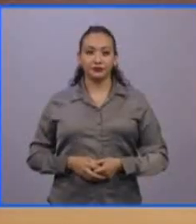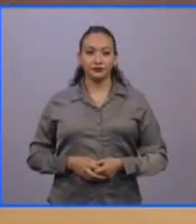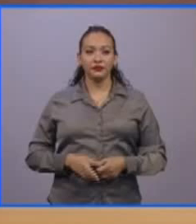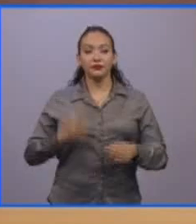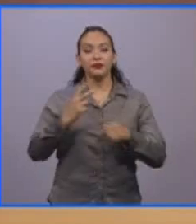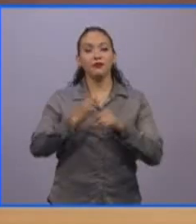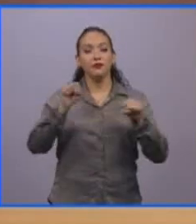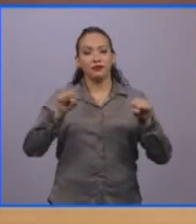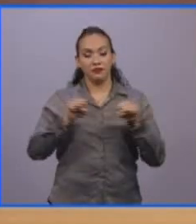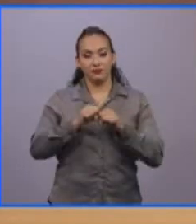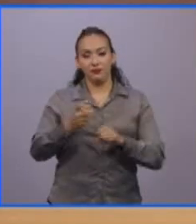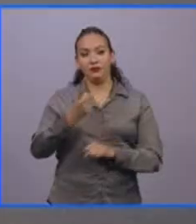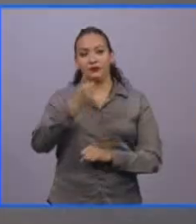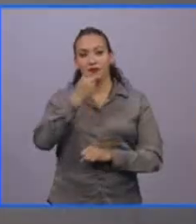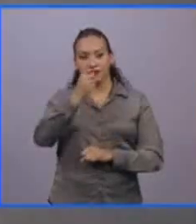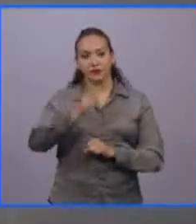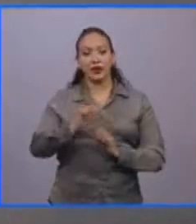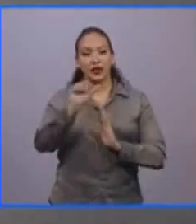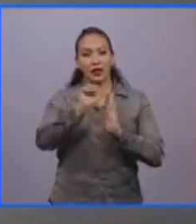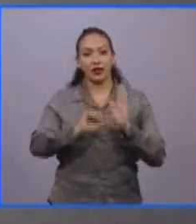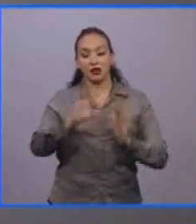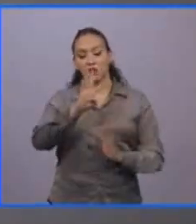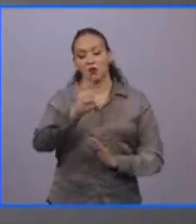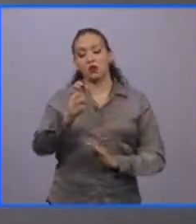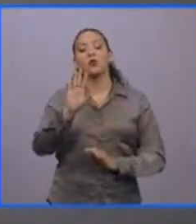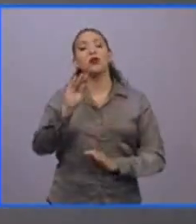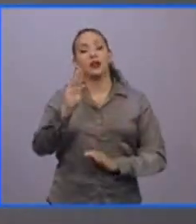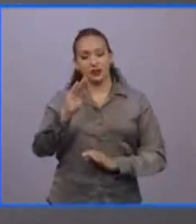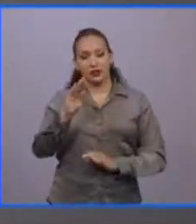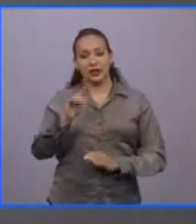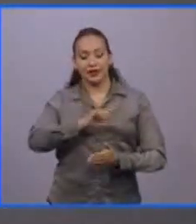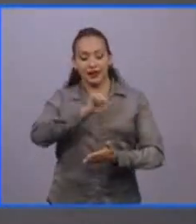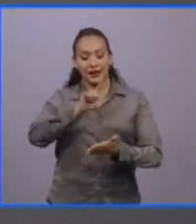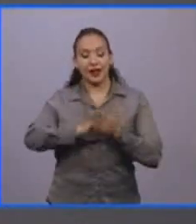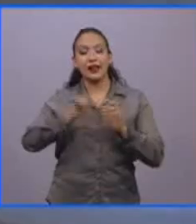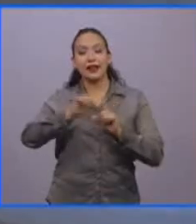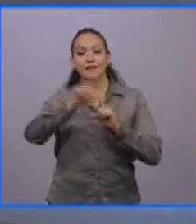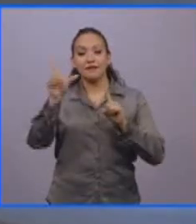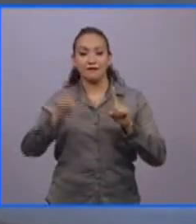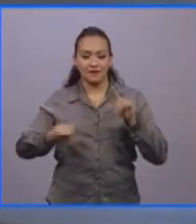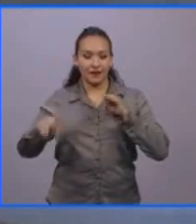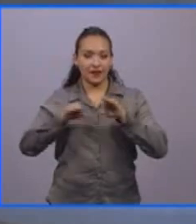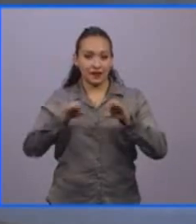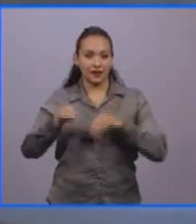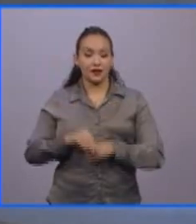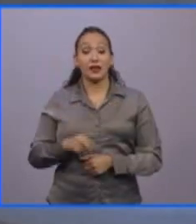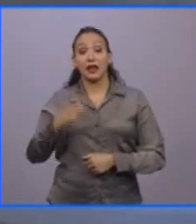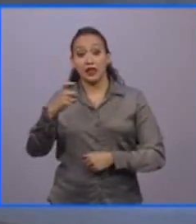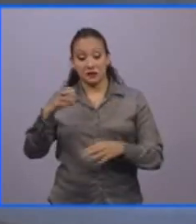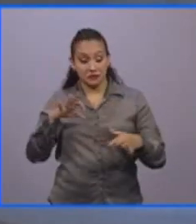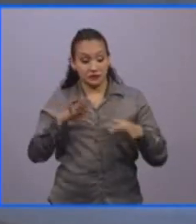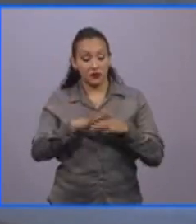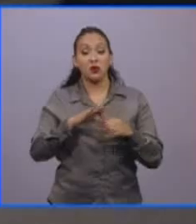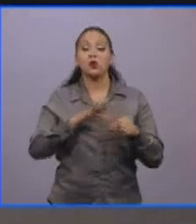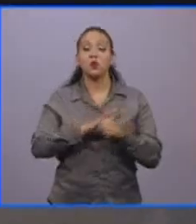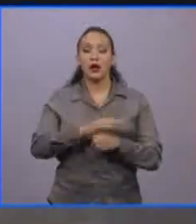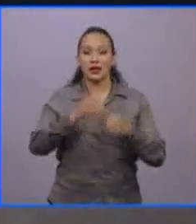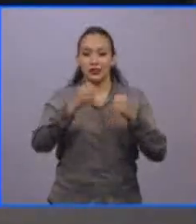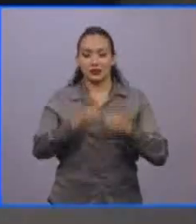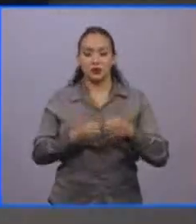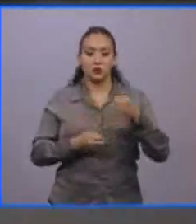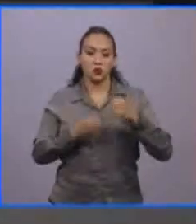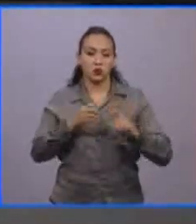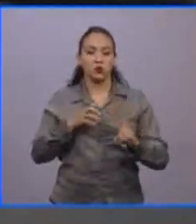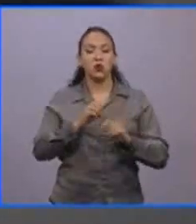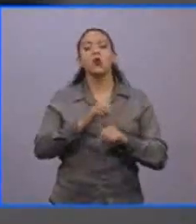La segunda sala de la Corte determinó que el artículo 490 de la Ley Federal del Trabajo es acorde con el derecho a la seguridad